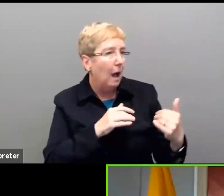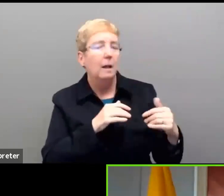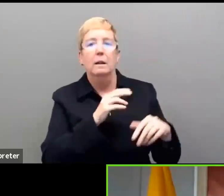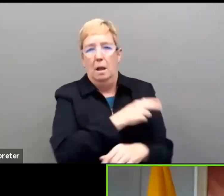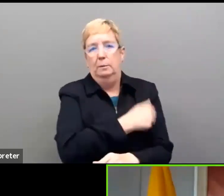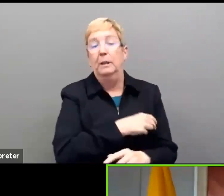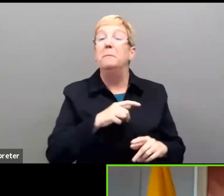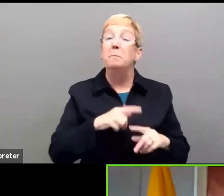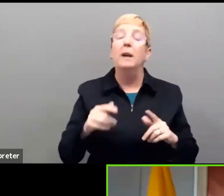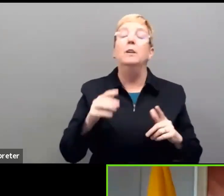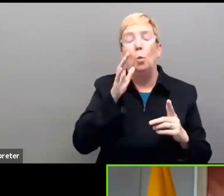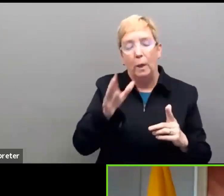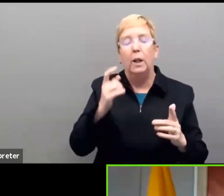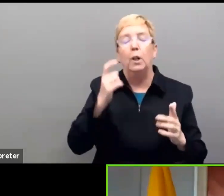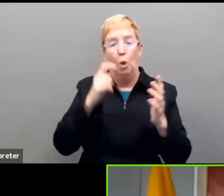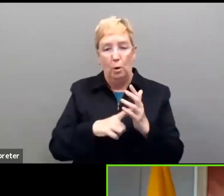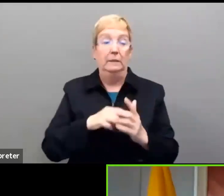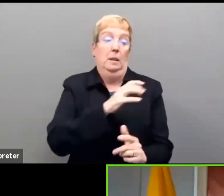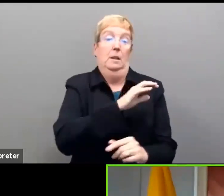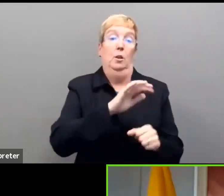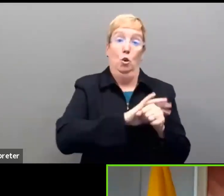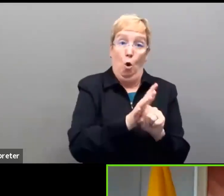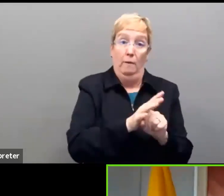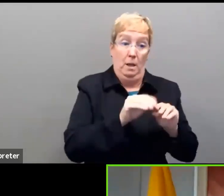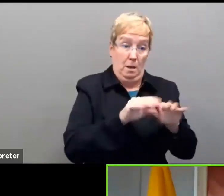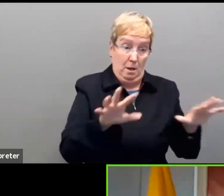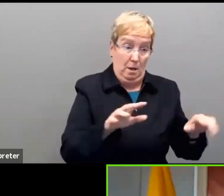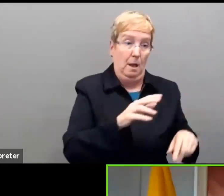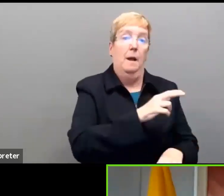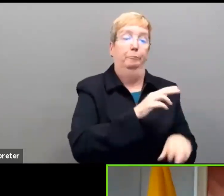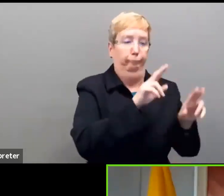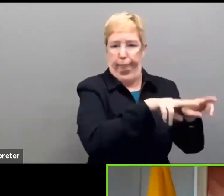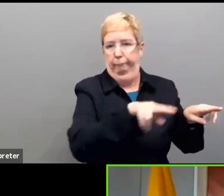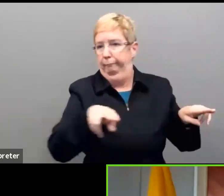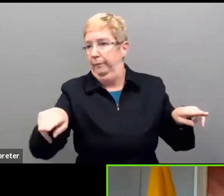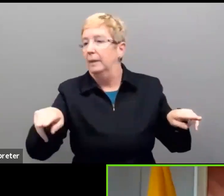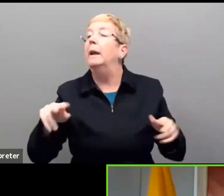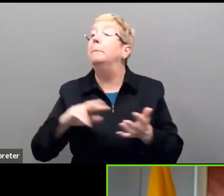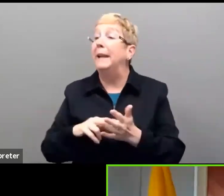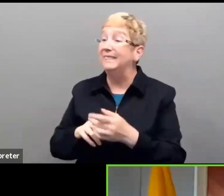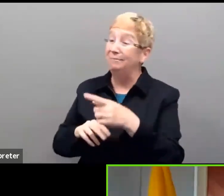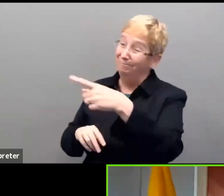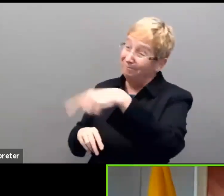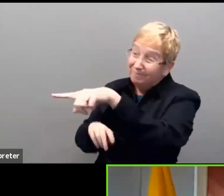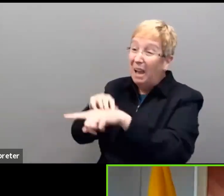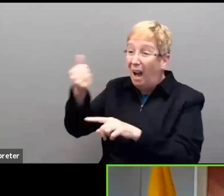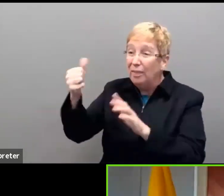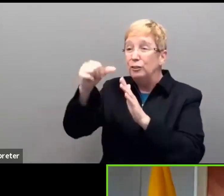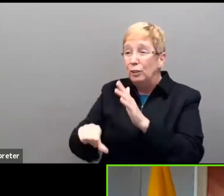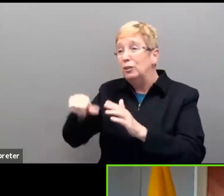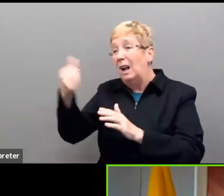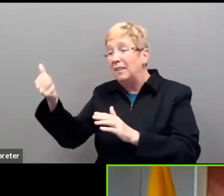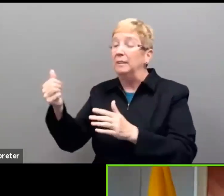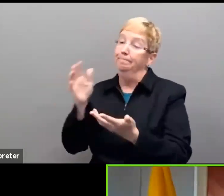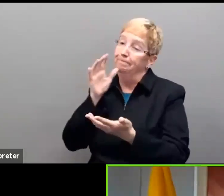para varios problemas, no solamente COVID, pero van a ver que COVID comience a desplazar cualquier oportunidad que tengan los demás de estar